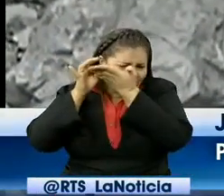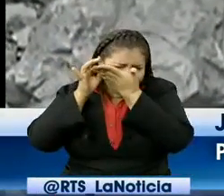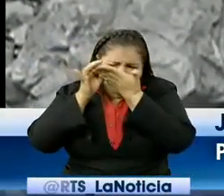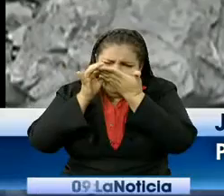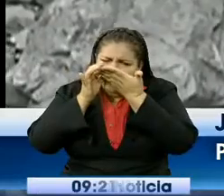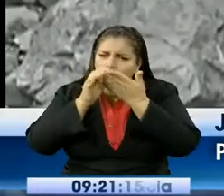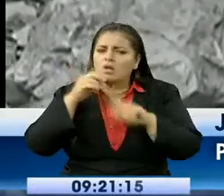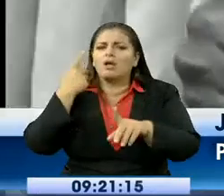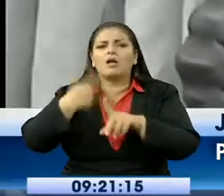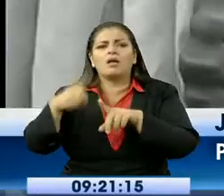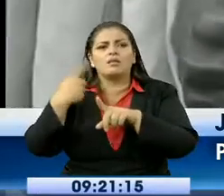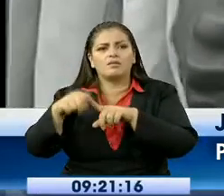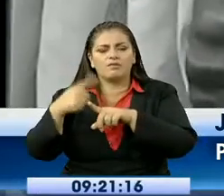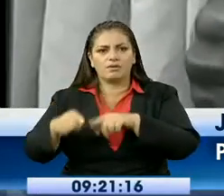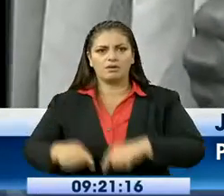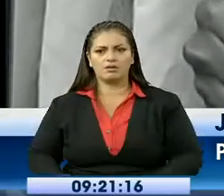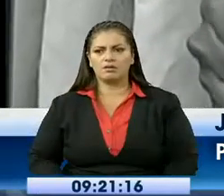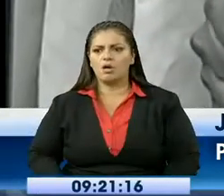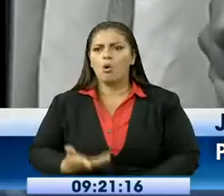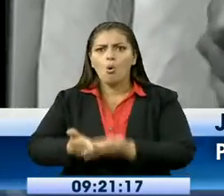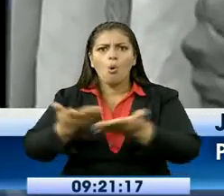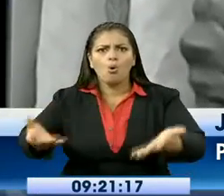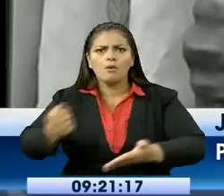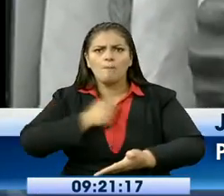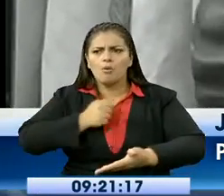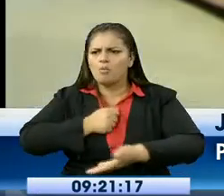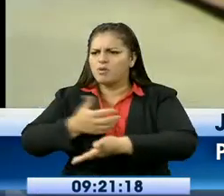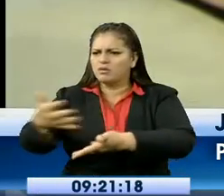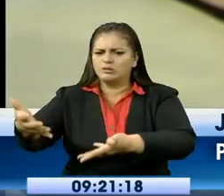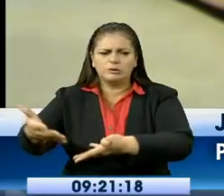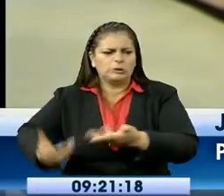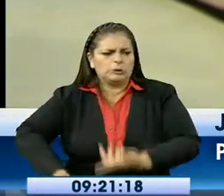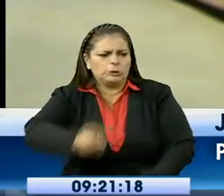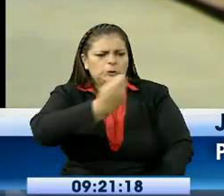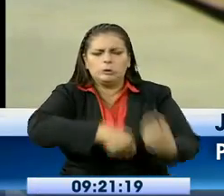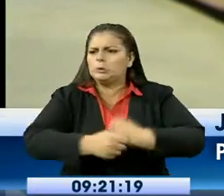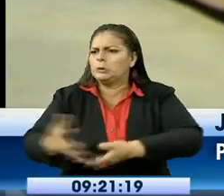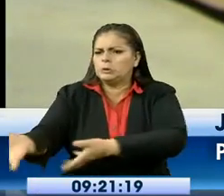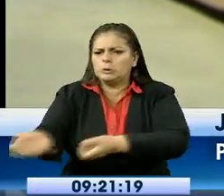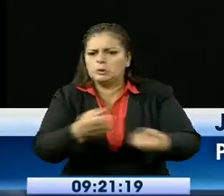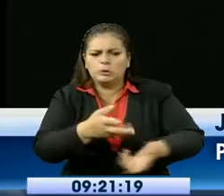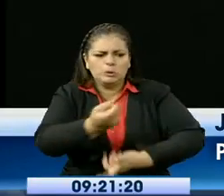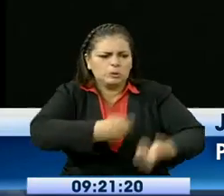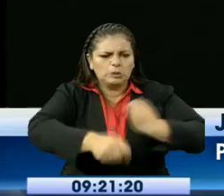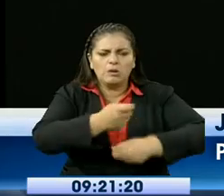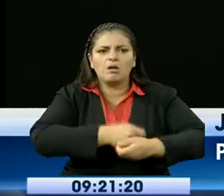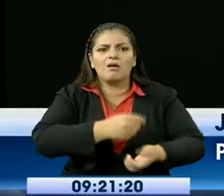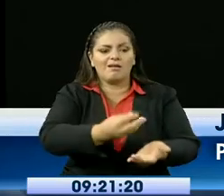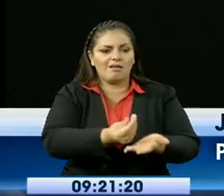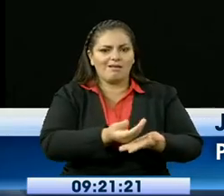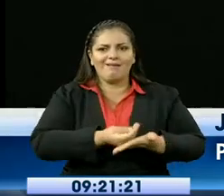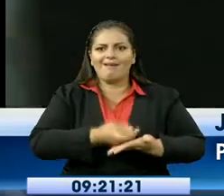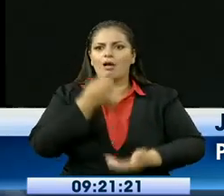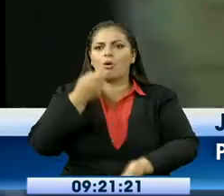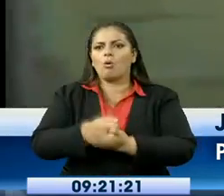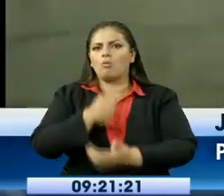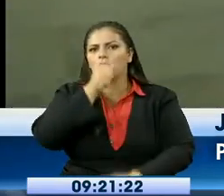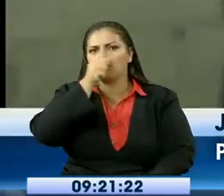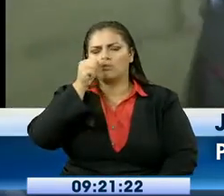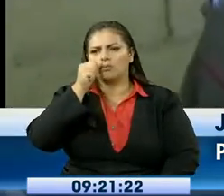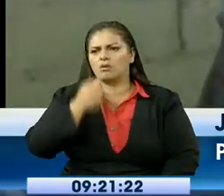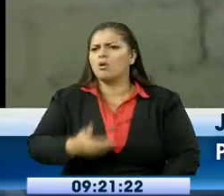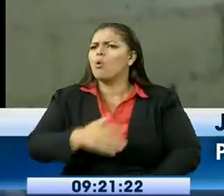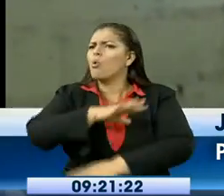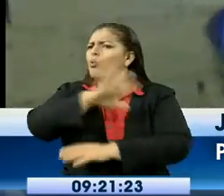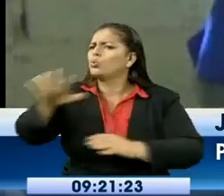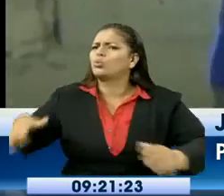lo llevó a vender todo lo que tenía en su casa y por eso hasta dormía en el piso. 20 paquetes de hierro me meto en la noche yo. Todo lo que está aquí, lo que vi